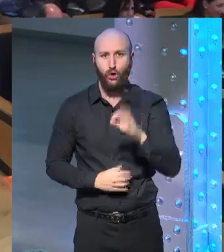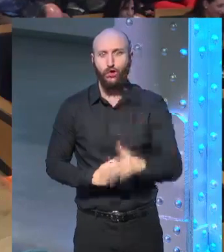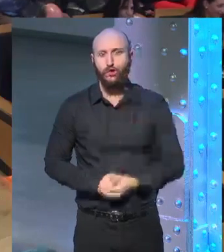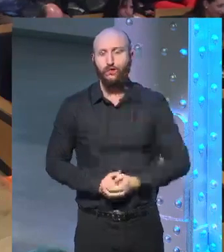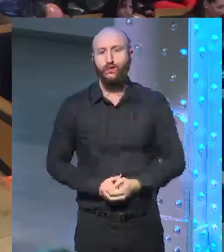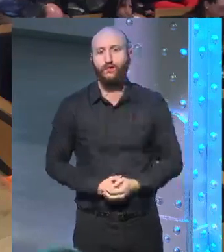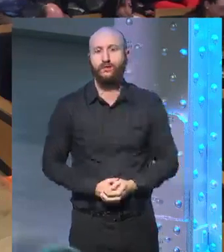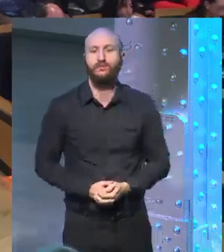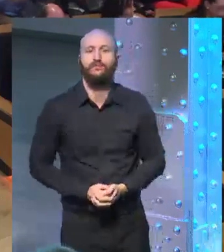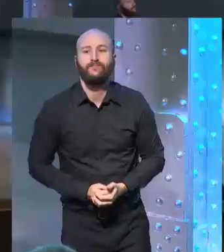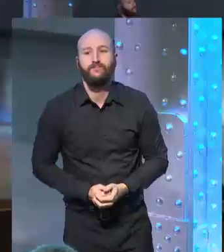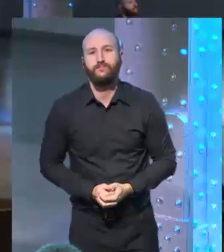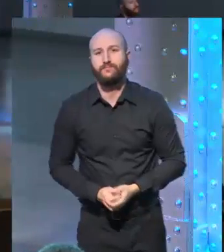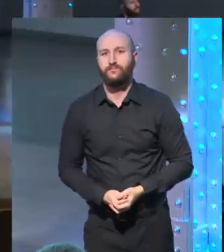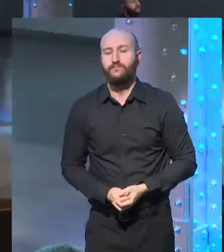Gracias, María.